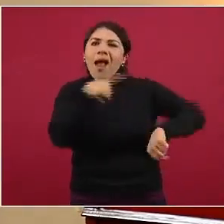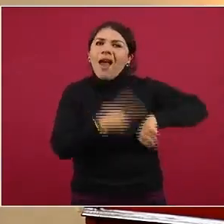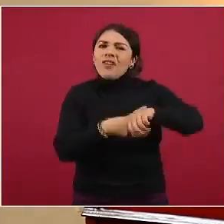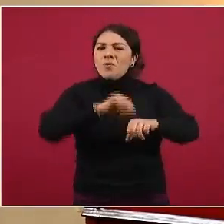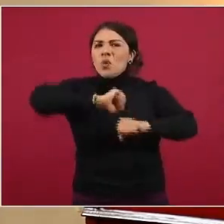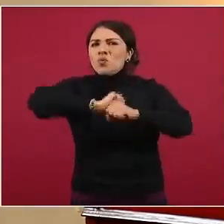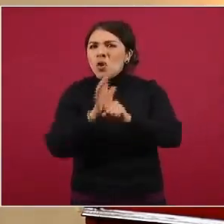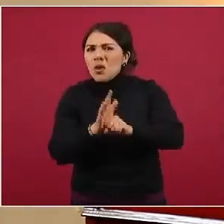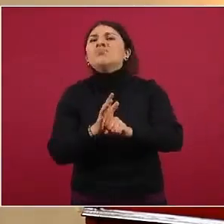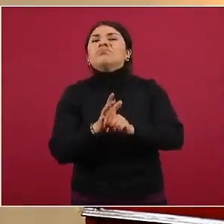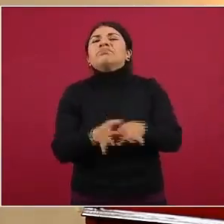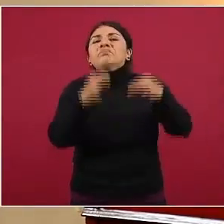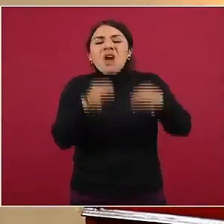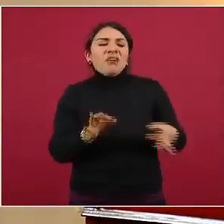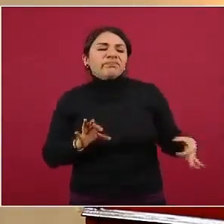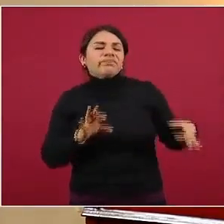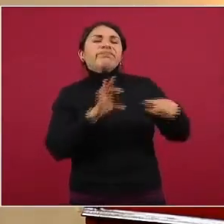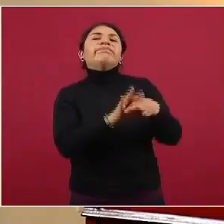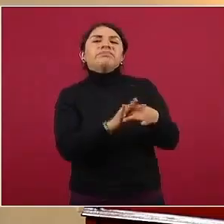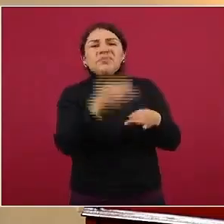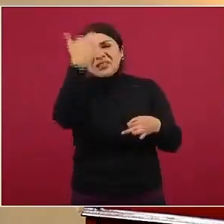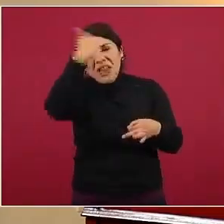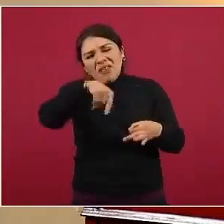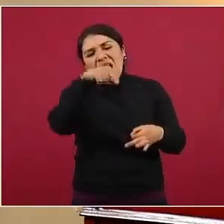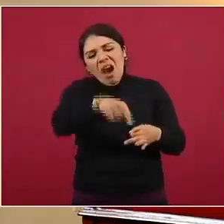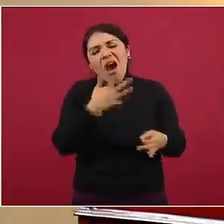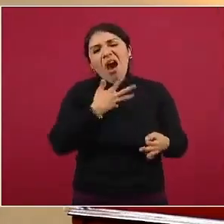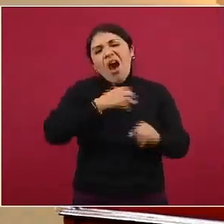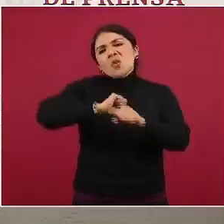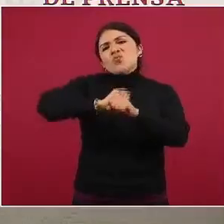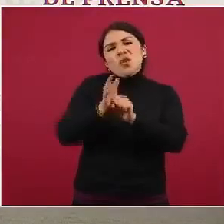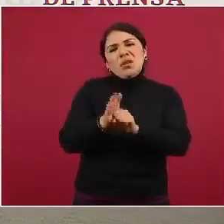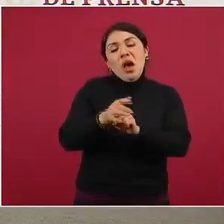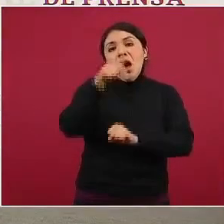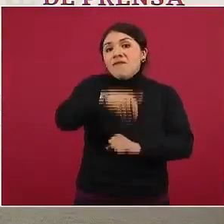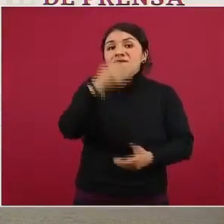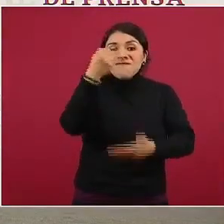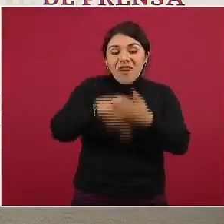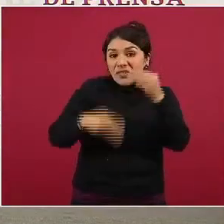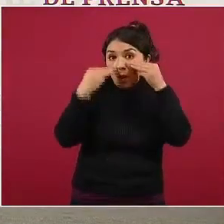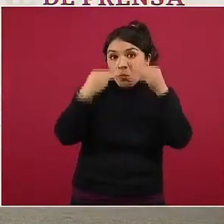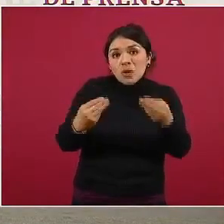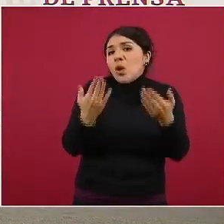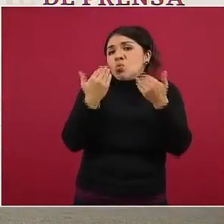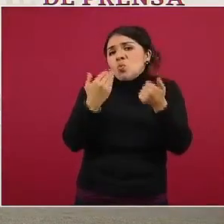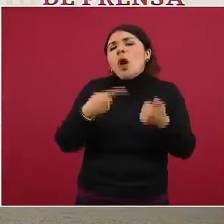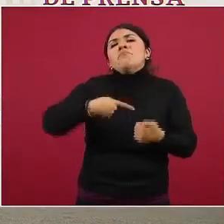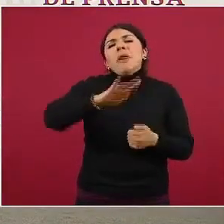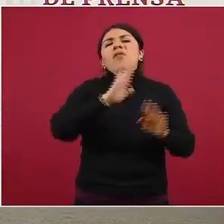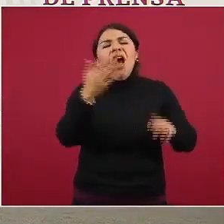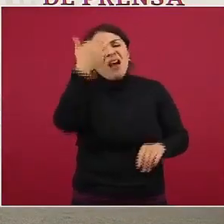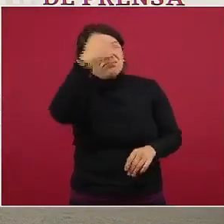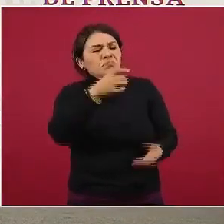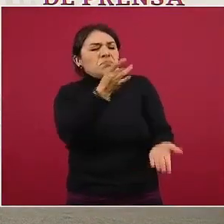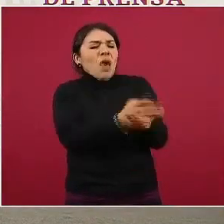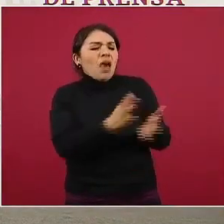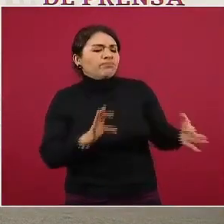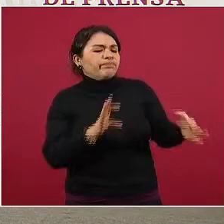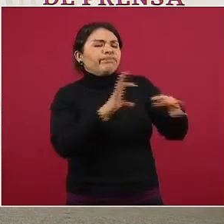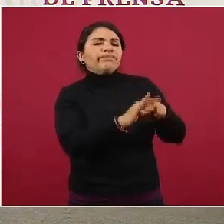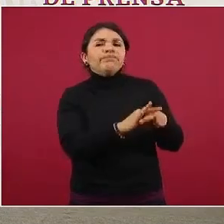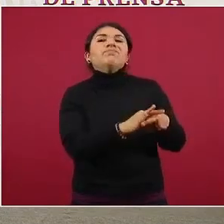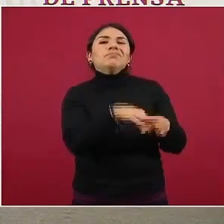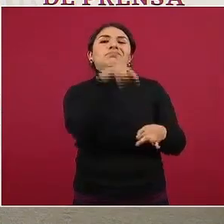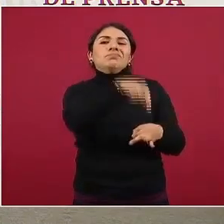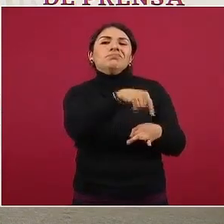existe evidencia clara de que el contacto de la persona, que no tenemos la evidencia de la presencia del virus, sí haya tenido